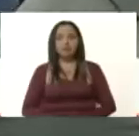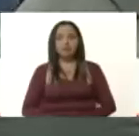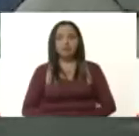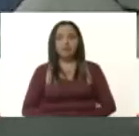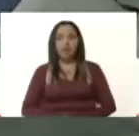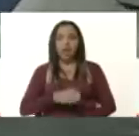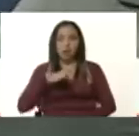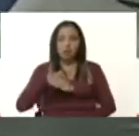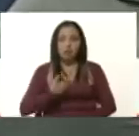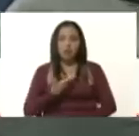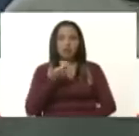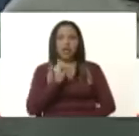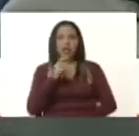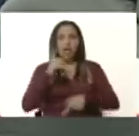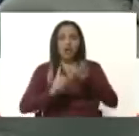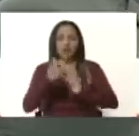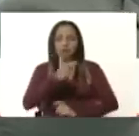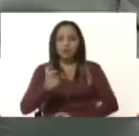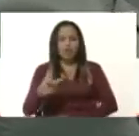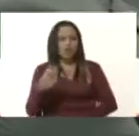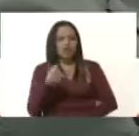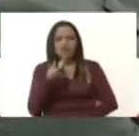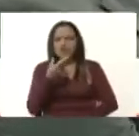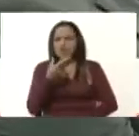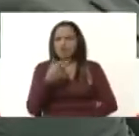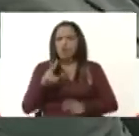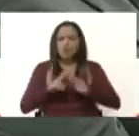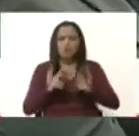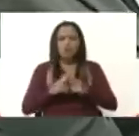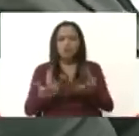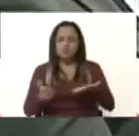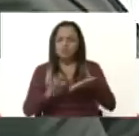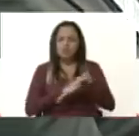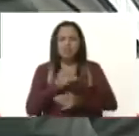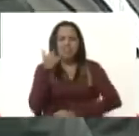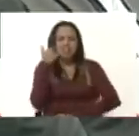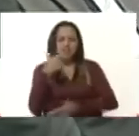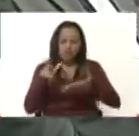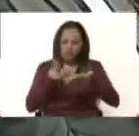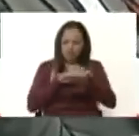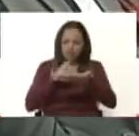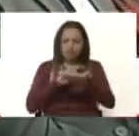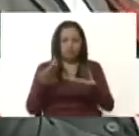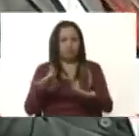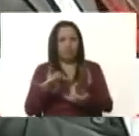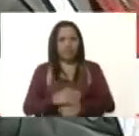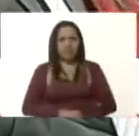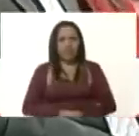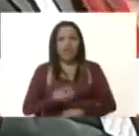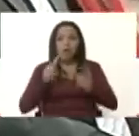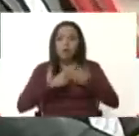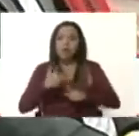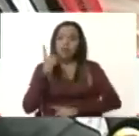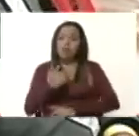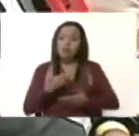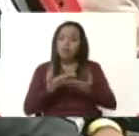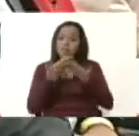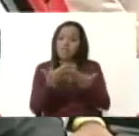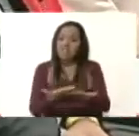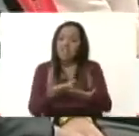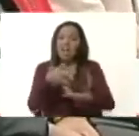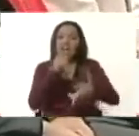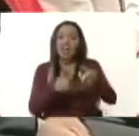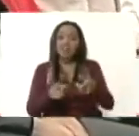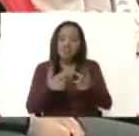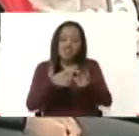Puede ser que haya gente que no tenga esa usabilidad en el teléfono. Pero la usabilidad se la podemos dar con una